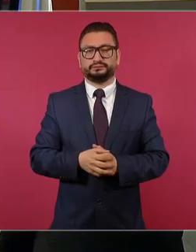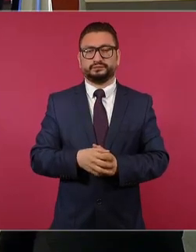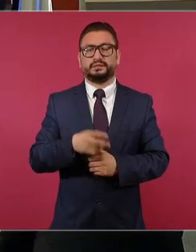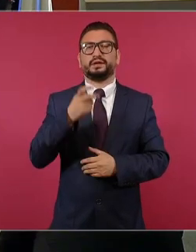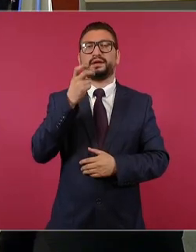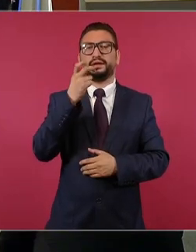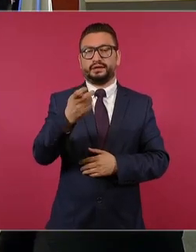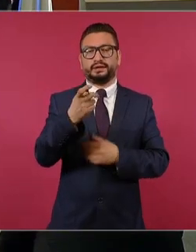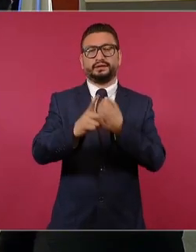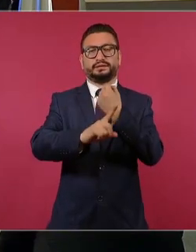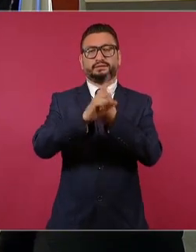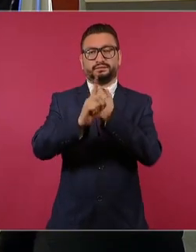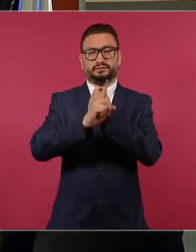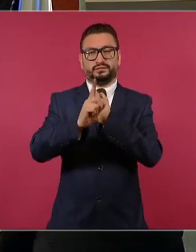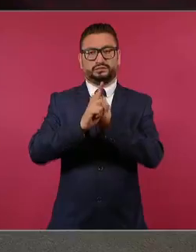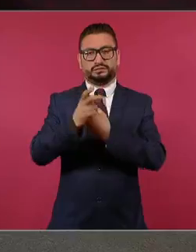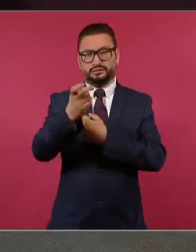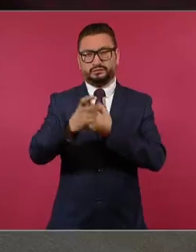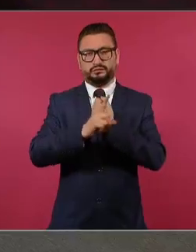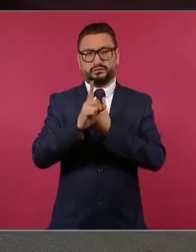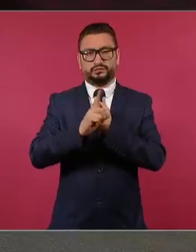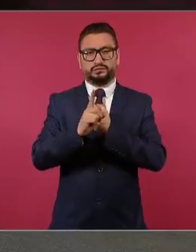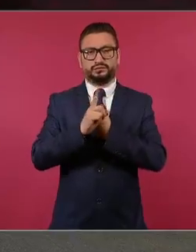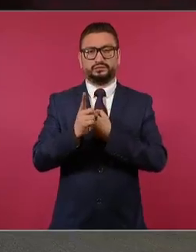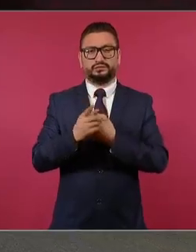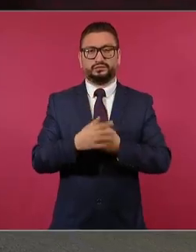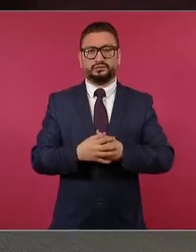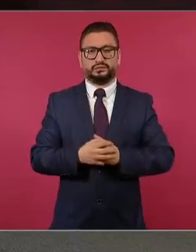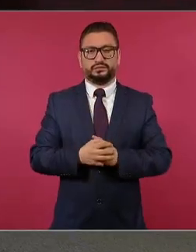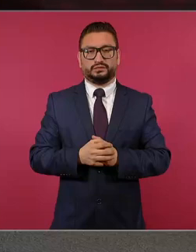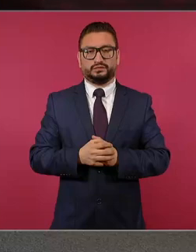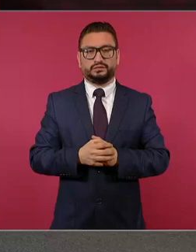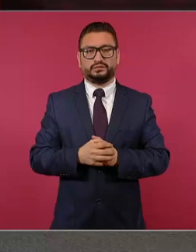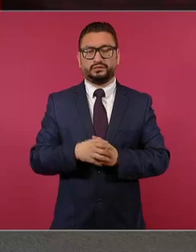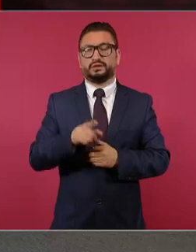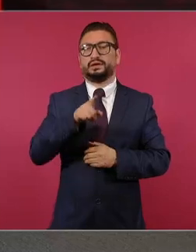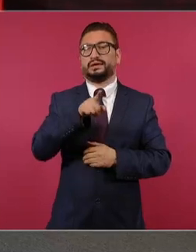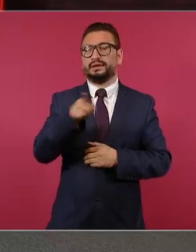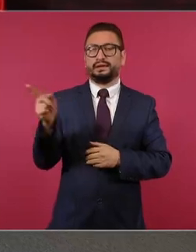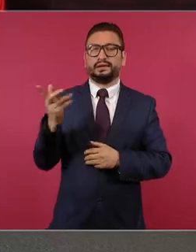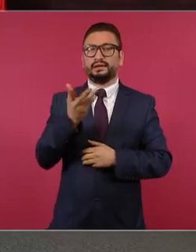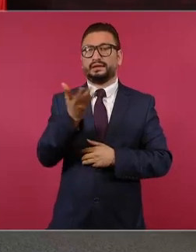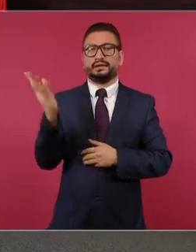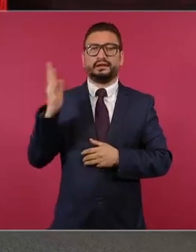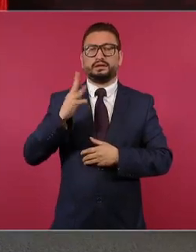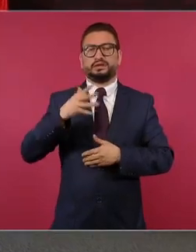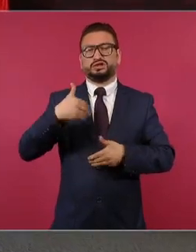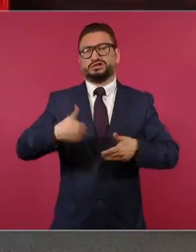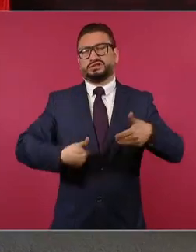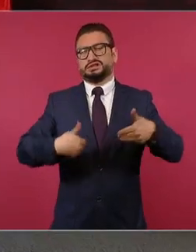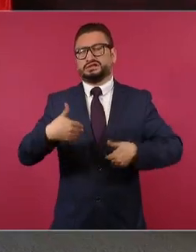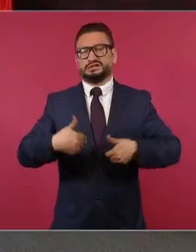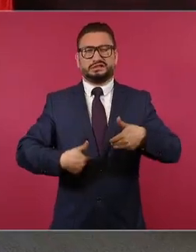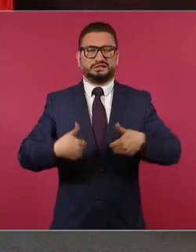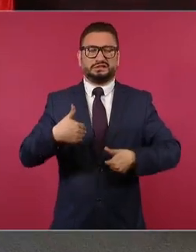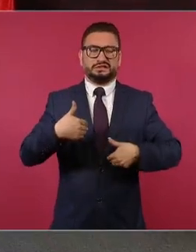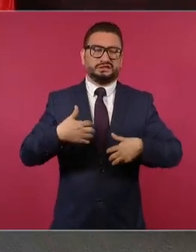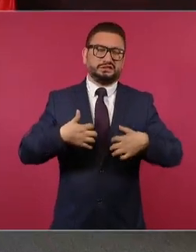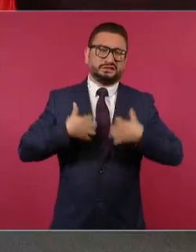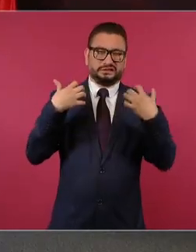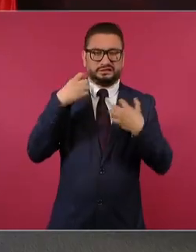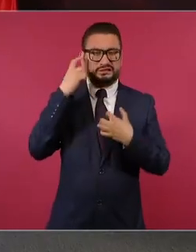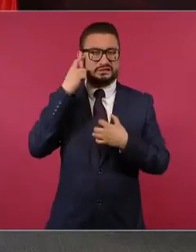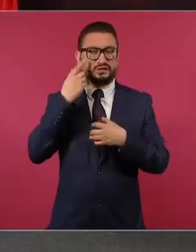Ese es el problema. Entonces, están molestos. Sí,